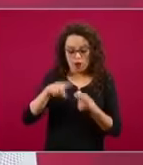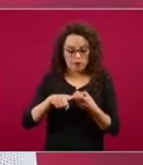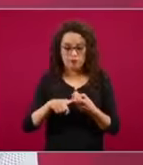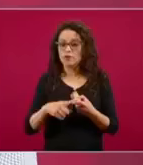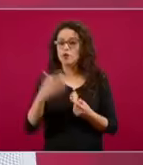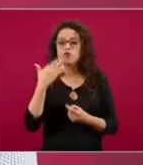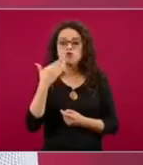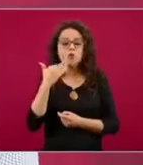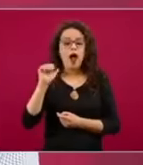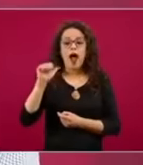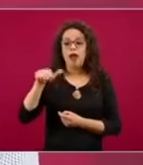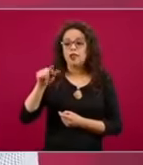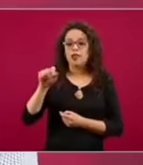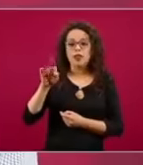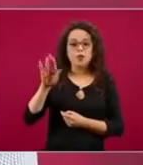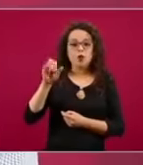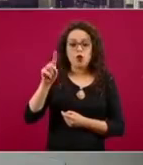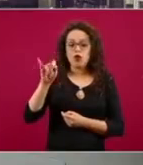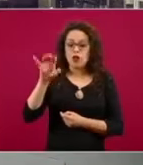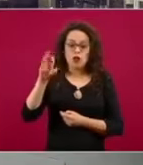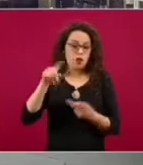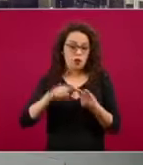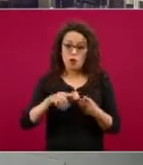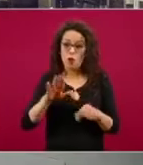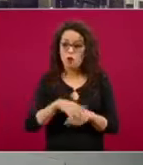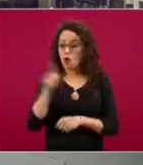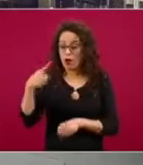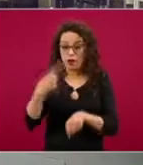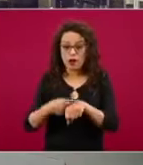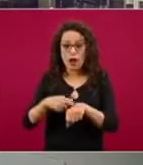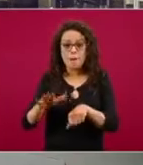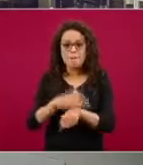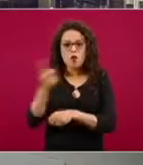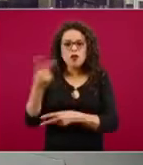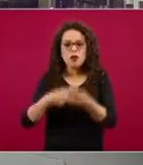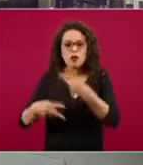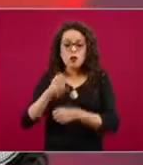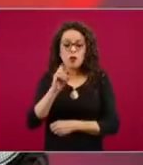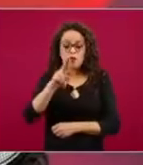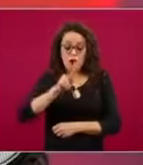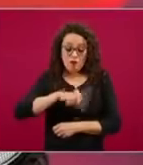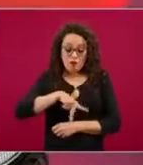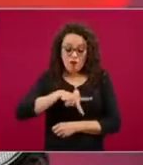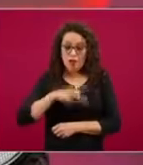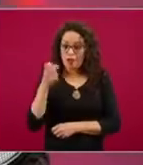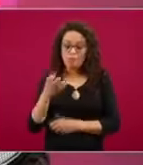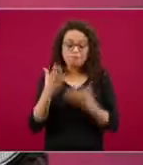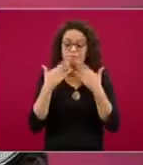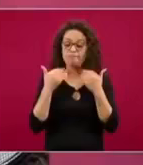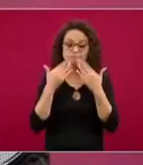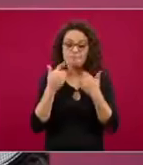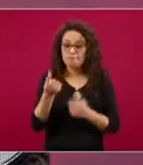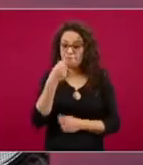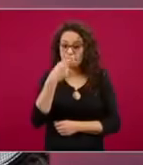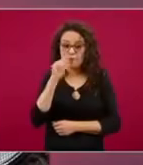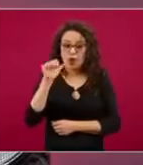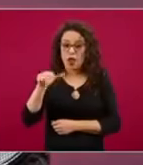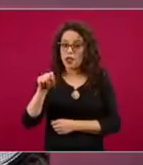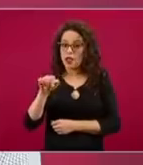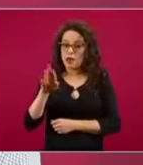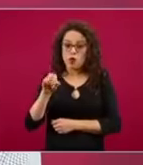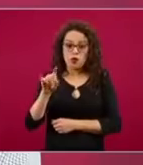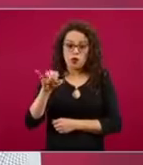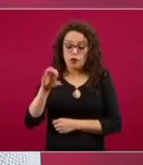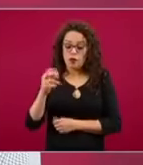una bacteria, es una enfermedad producida por un virus. Entonces no tenemos un medicamento que específicamente ataque al